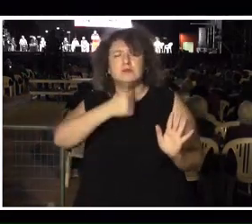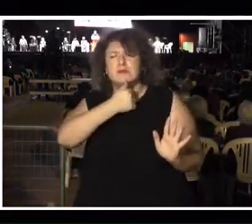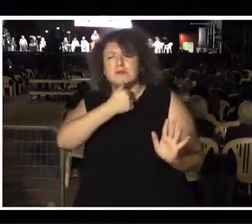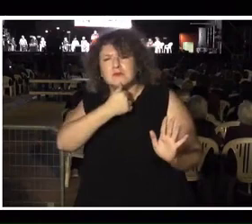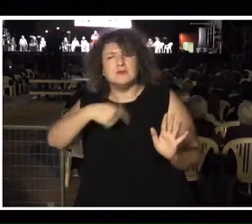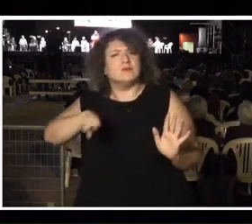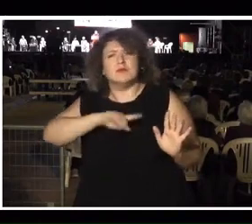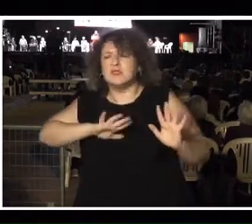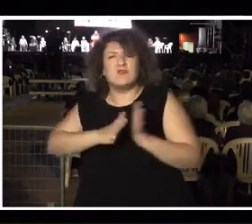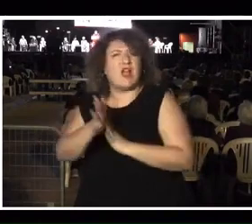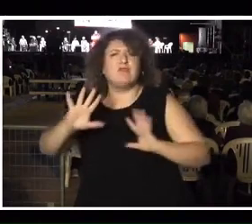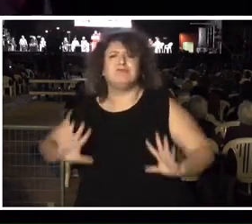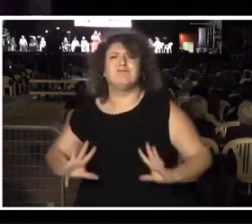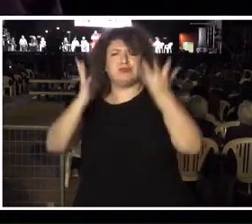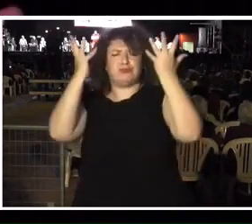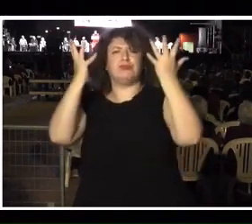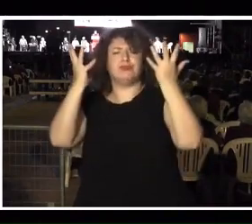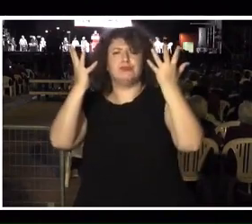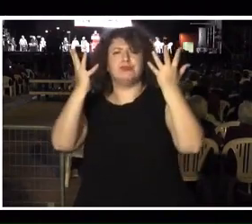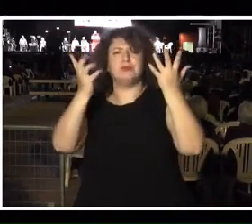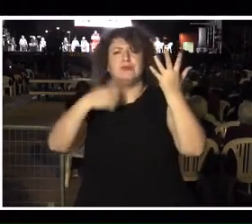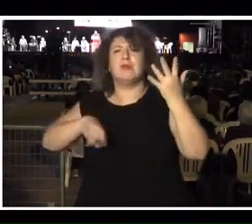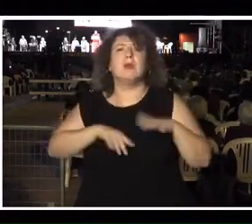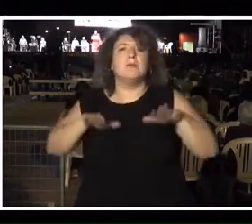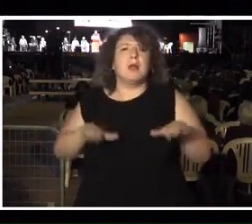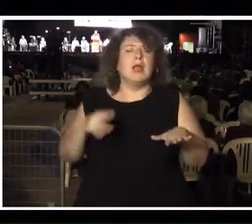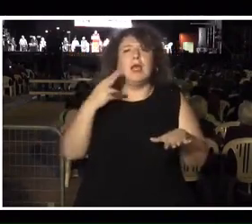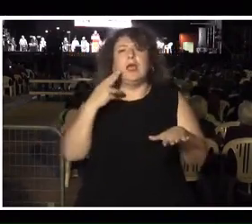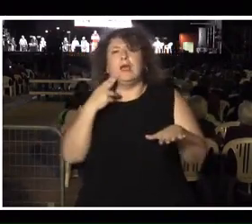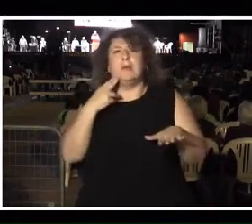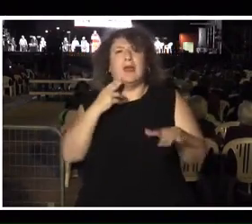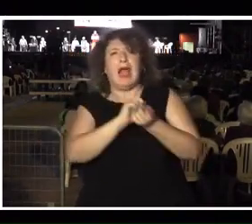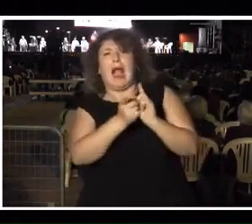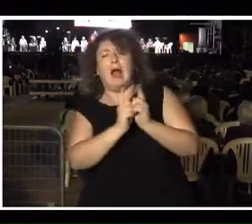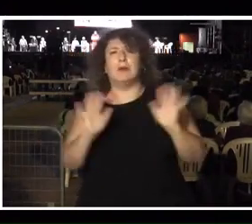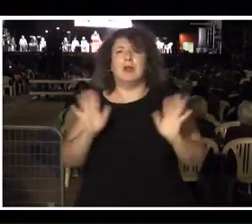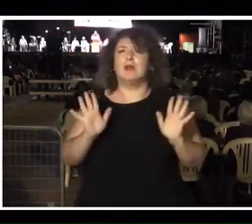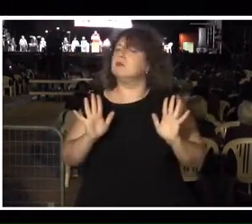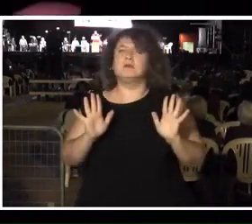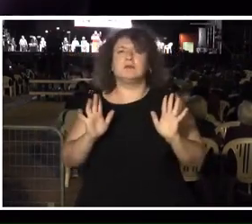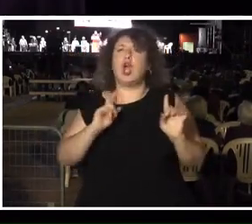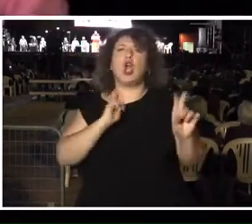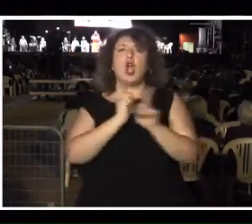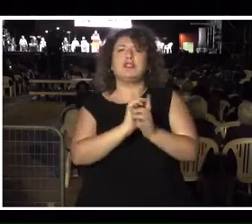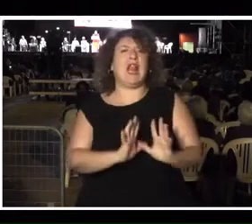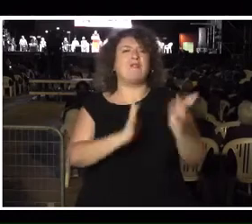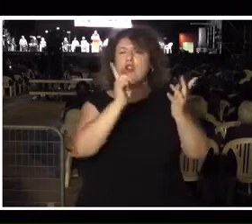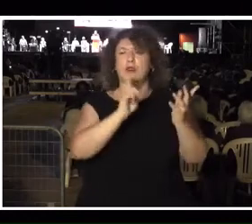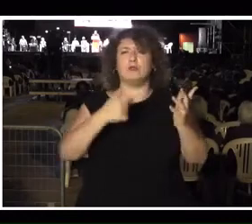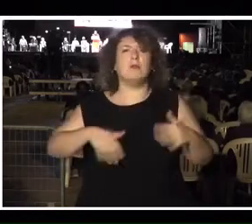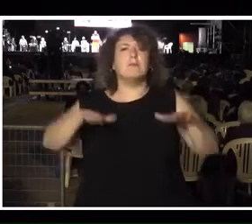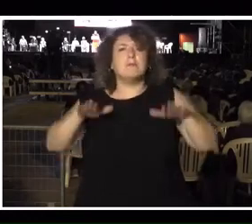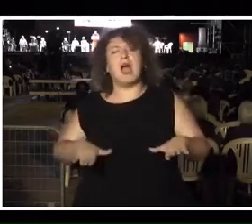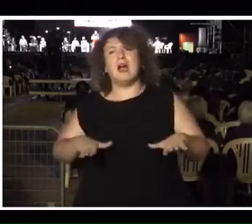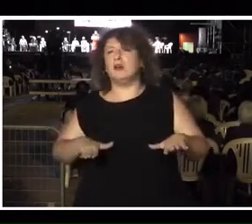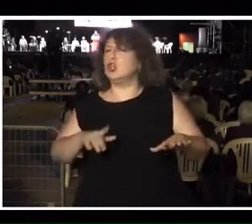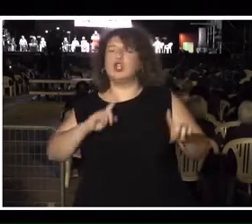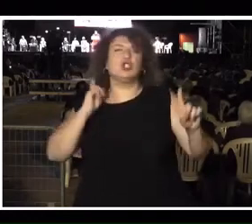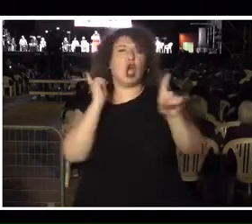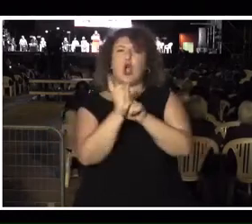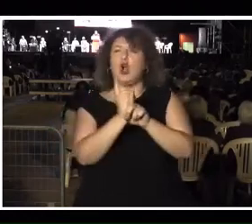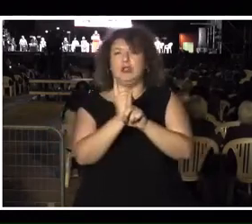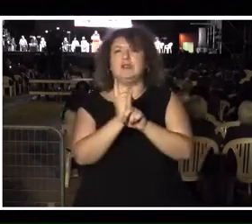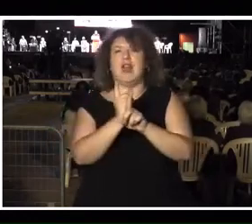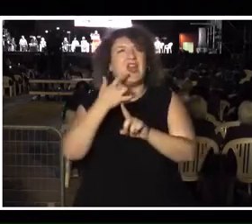profundamente contrarrevolucionaria, que la parálisis y el miedo al cambio son igualmente contrarrevolucionarios, que el inmovilismo es incompatible con el